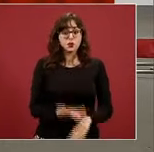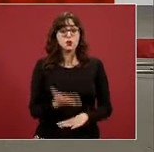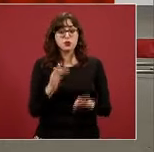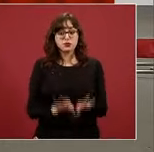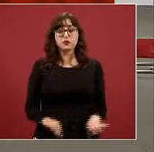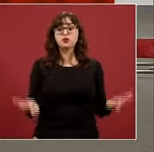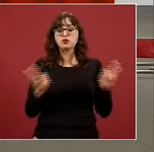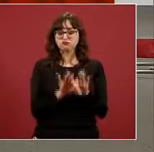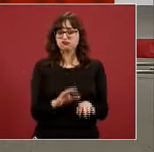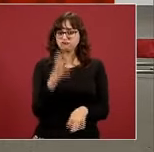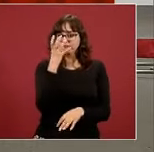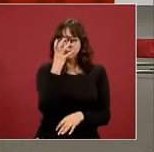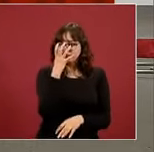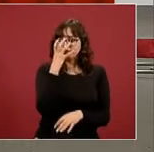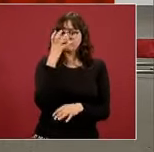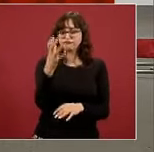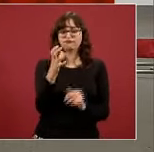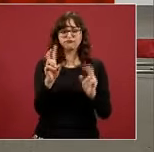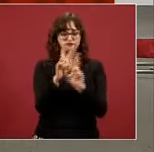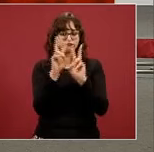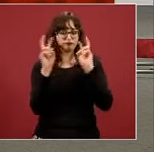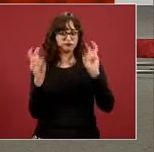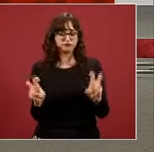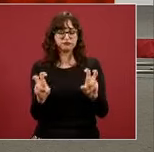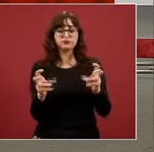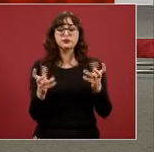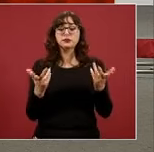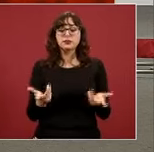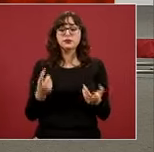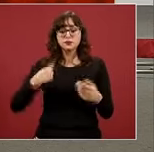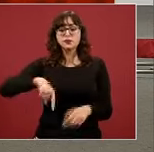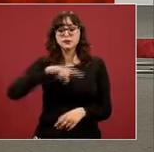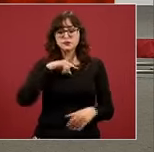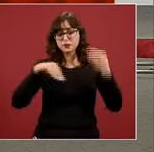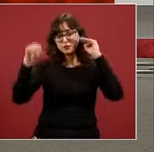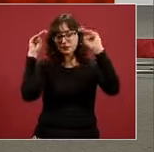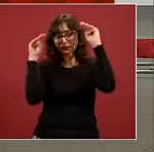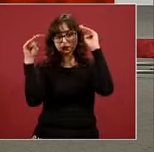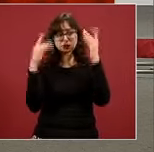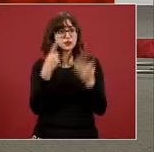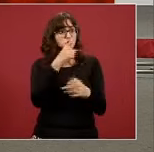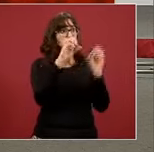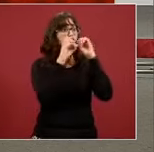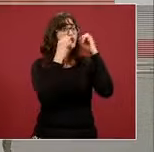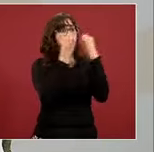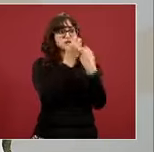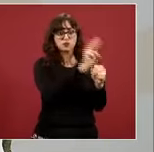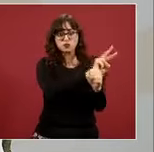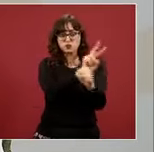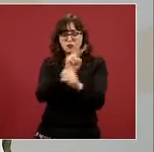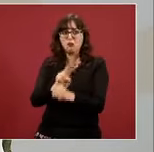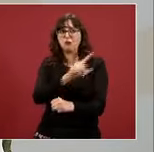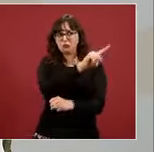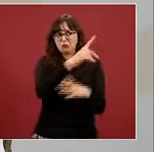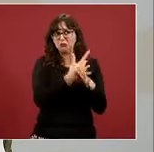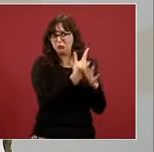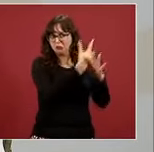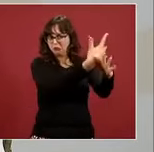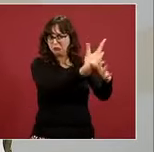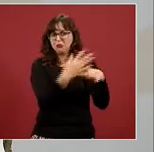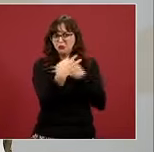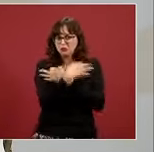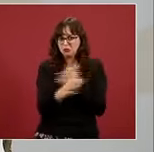darle mucha seriedad a este asunto y creemos que si existen esas entidades fiscalizadoras, sean ellas las que tengan